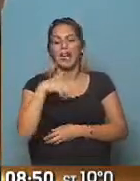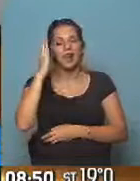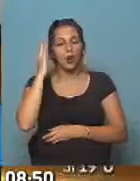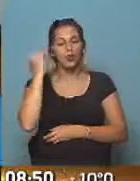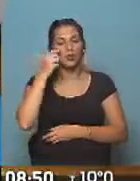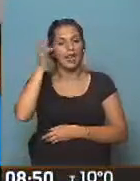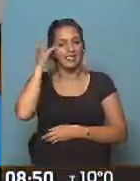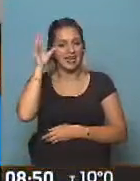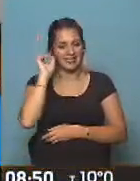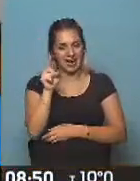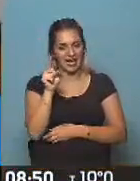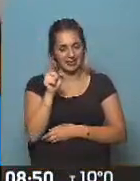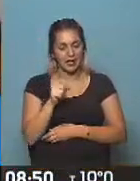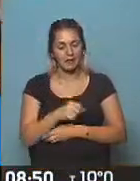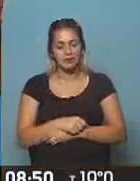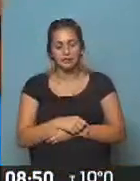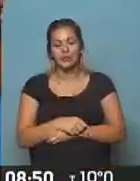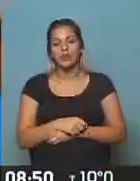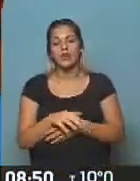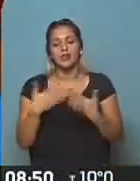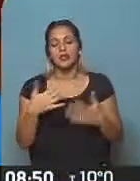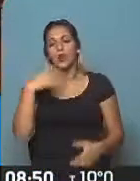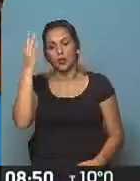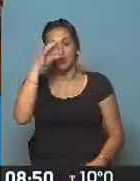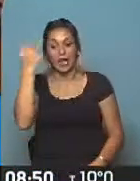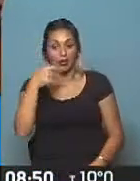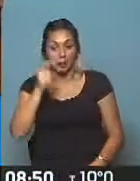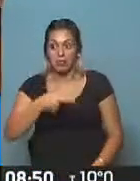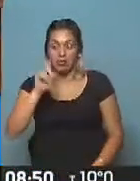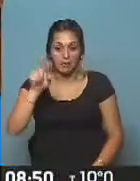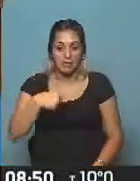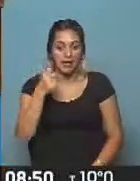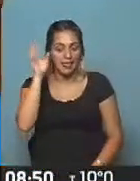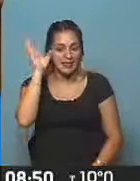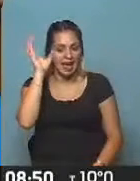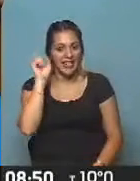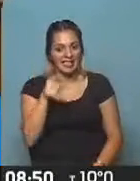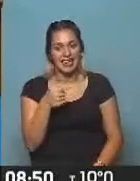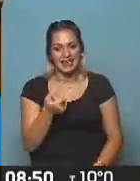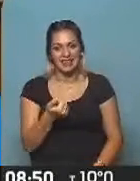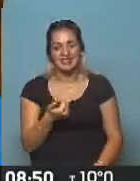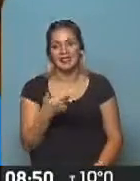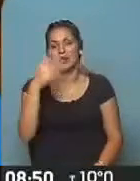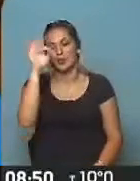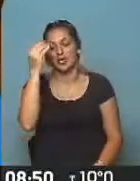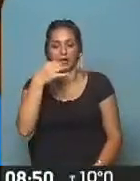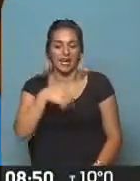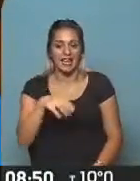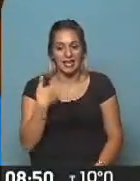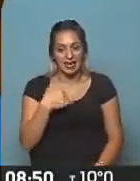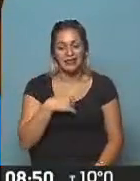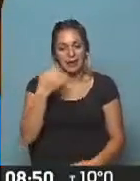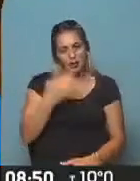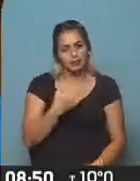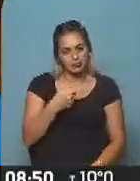particularmente de la cultura contemporánea el teatro es un teatro italiano si bien es un teatro de todos los argentinos de la ciudad de